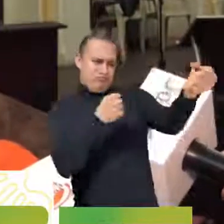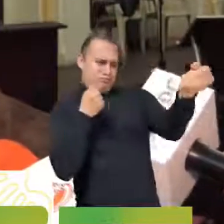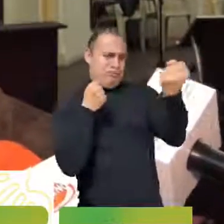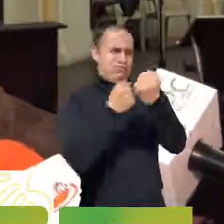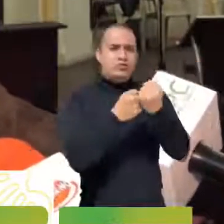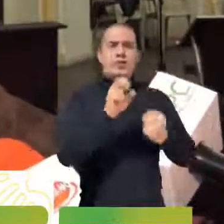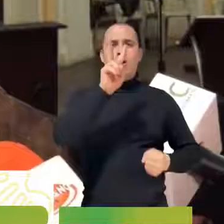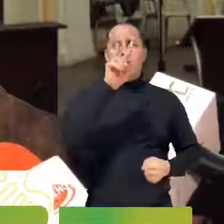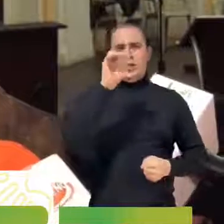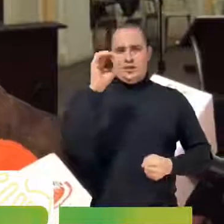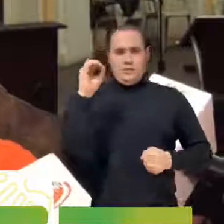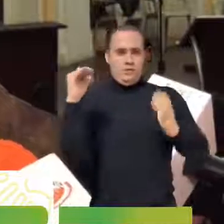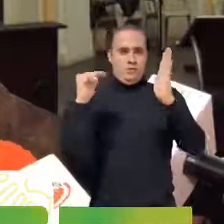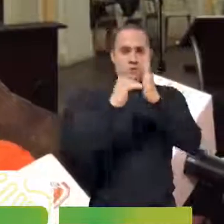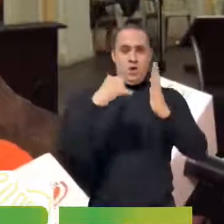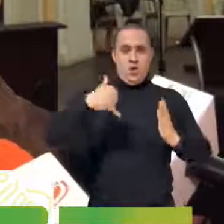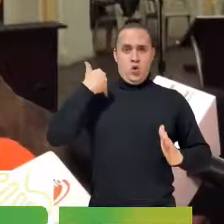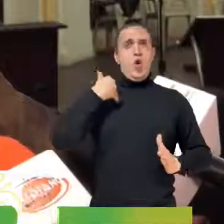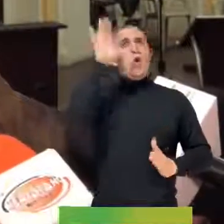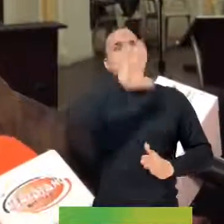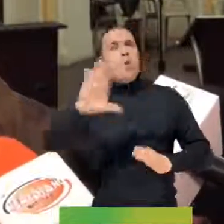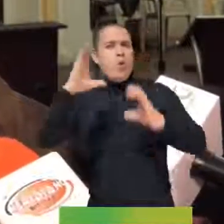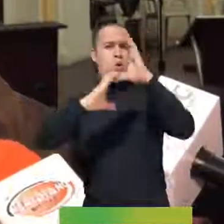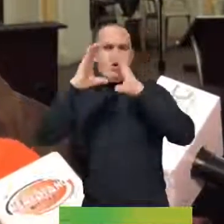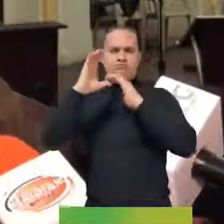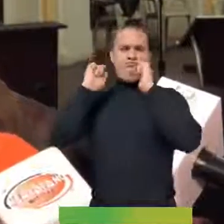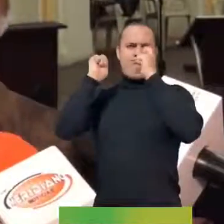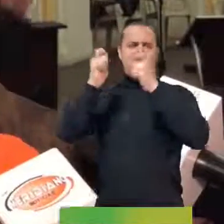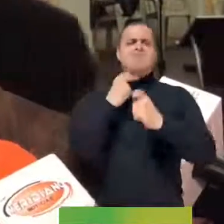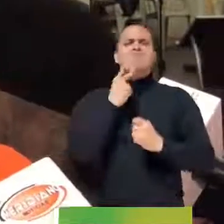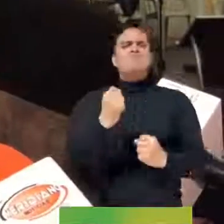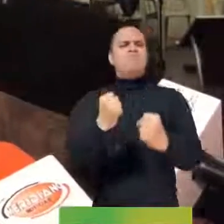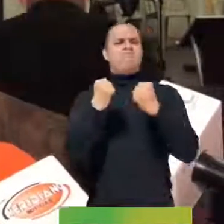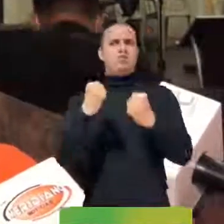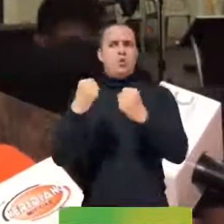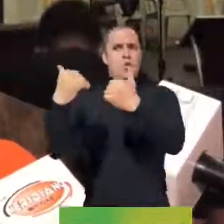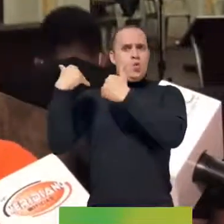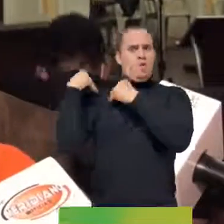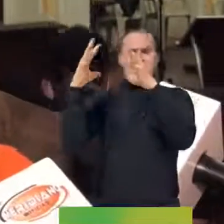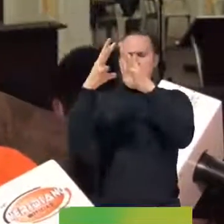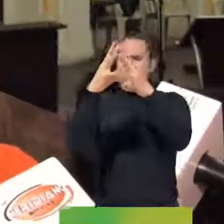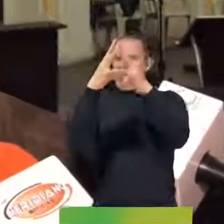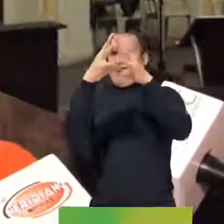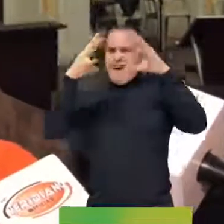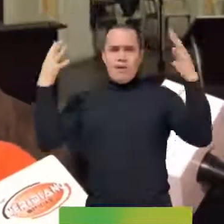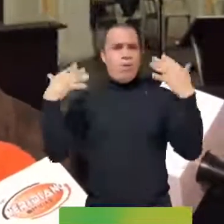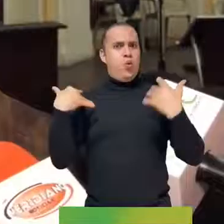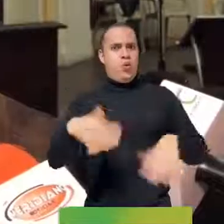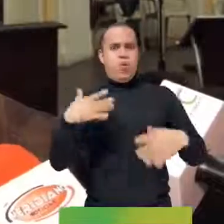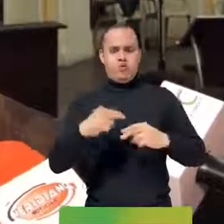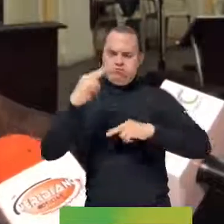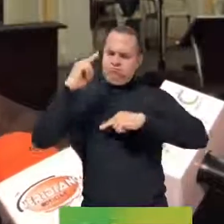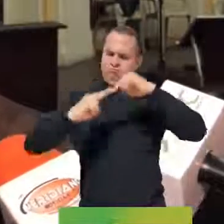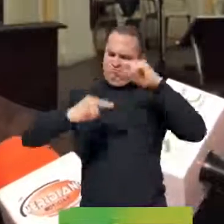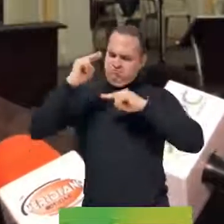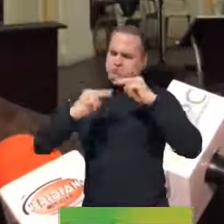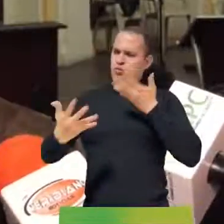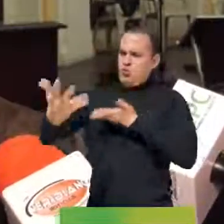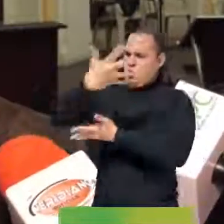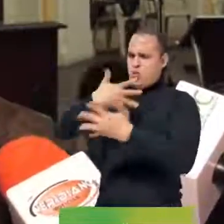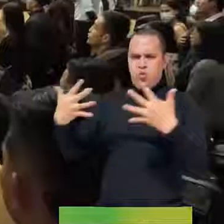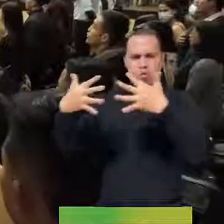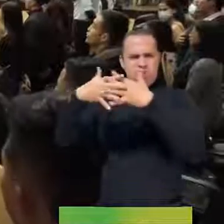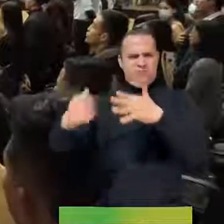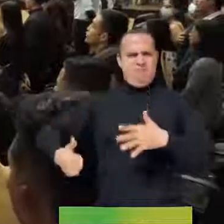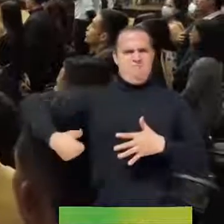departamento. Tienen la inmensa posibilidad de llevar sus voces, pero al mismo tiempo una inmensa responsabilidad de construir con las autoridades departamentales